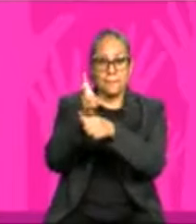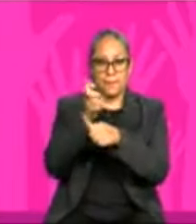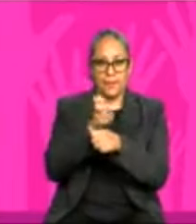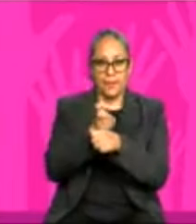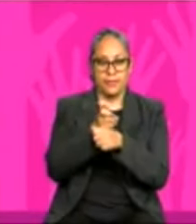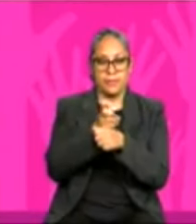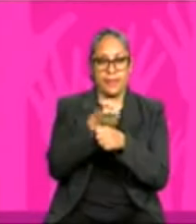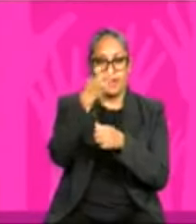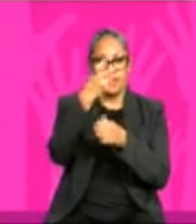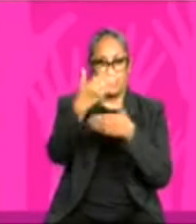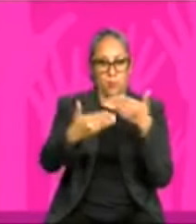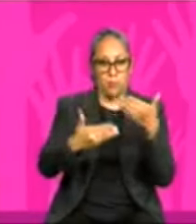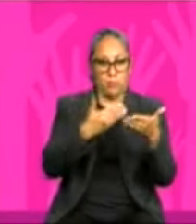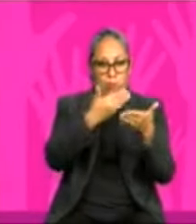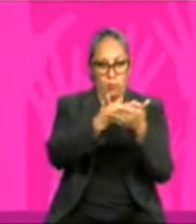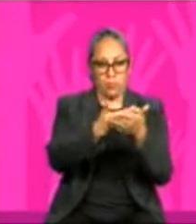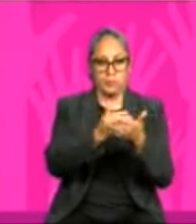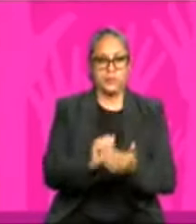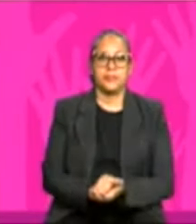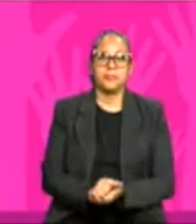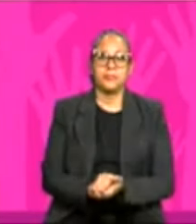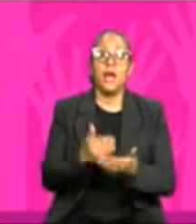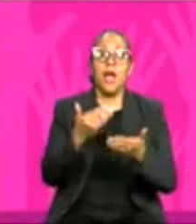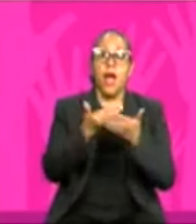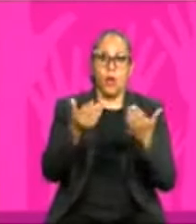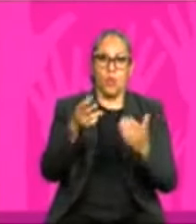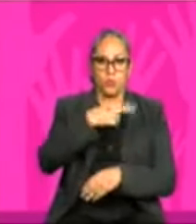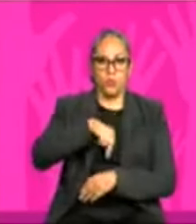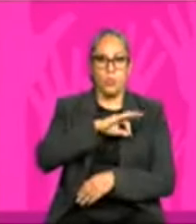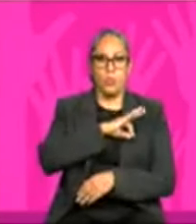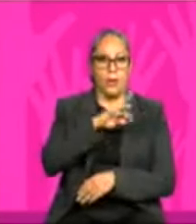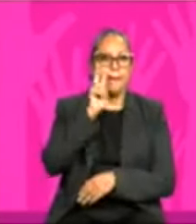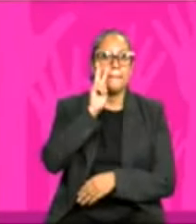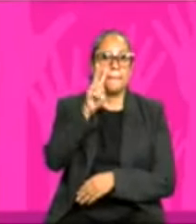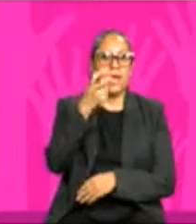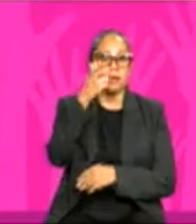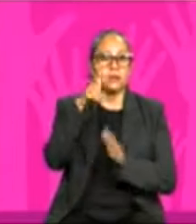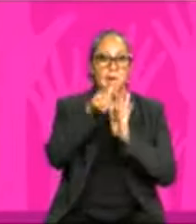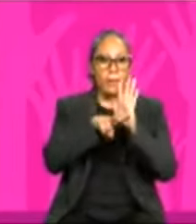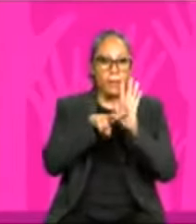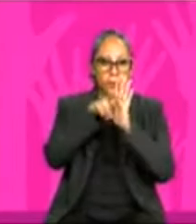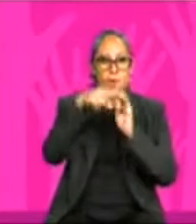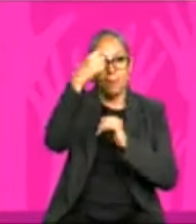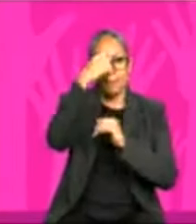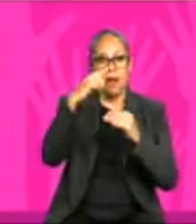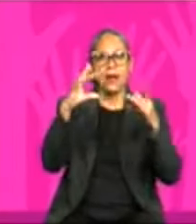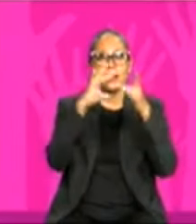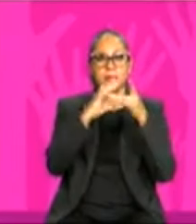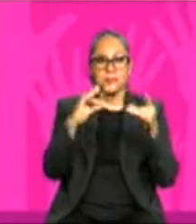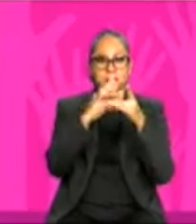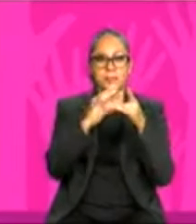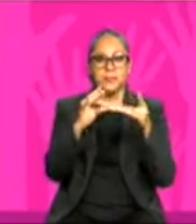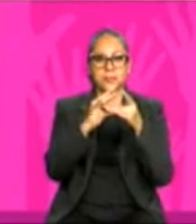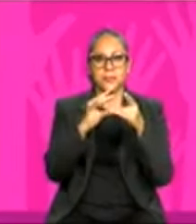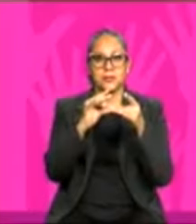propuesta y a la civilidad. Ahora veamos una animación en la que se explicará el formato que tendrá.